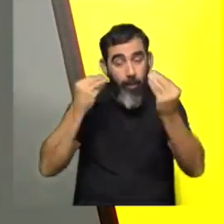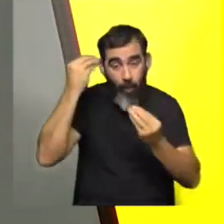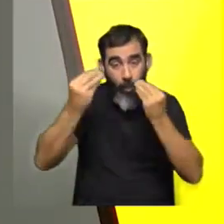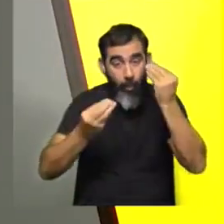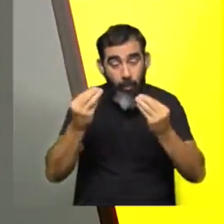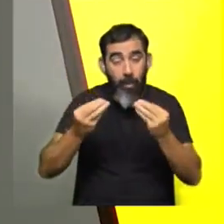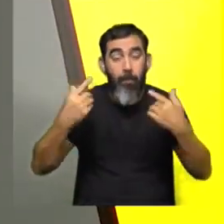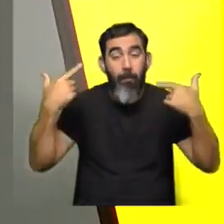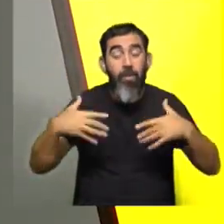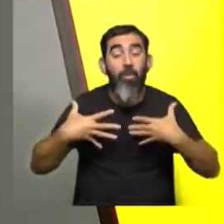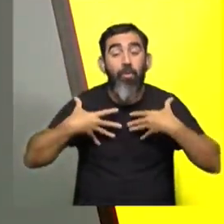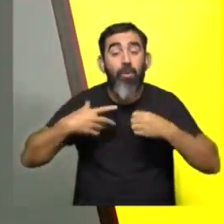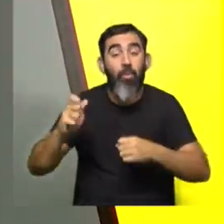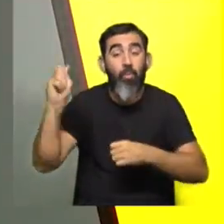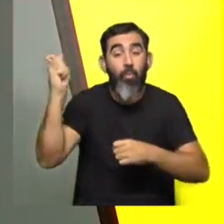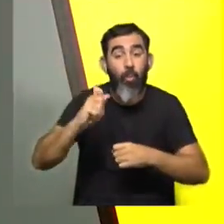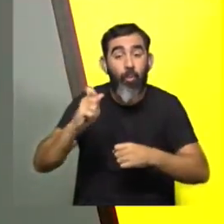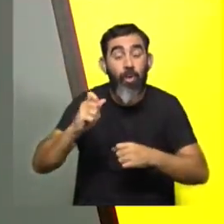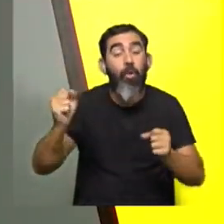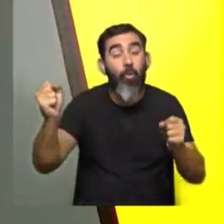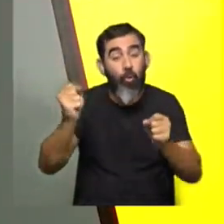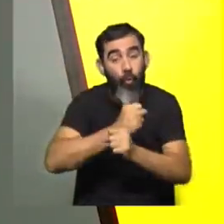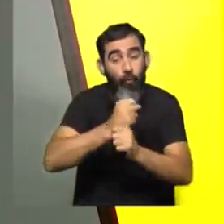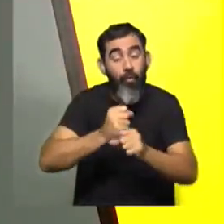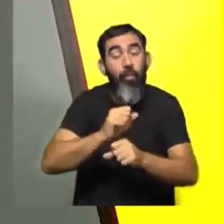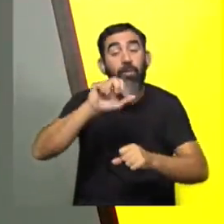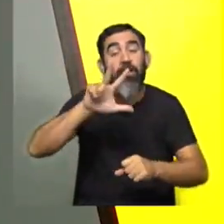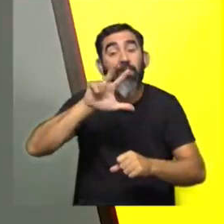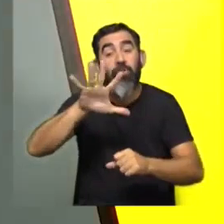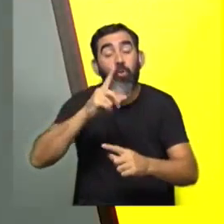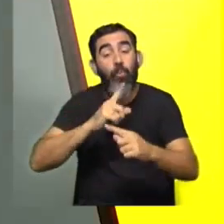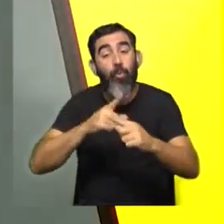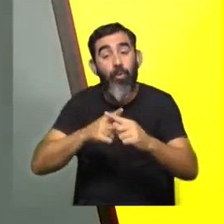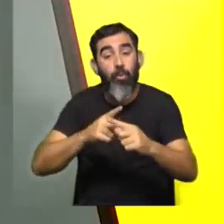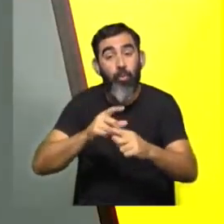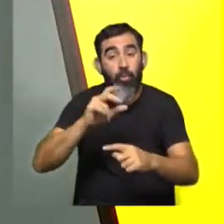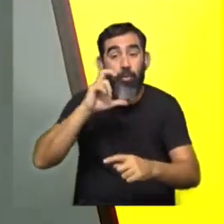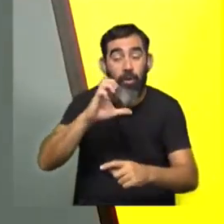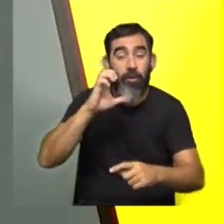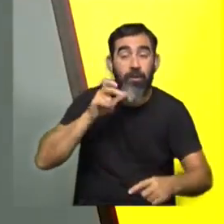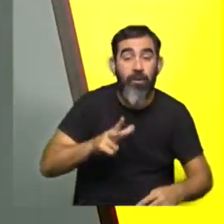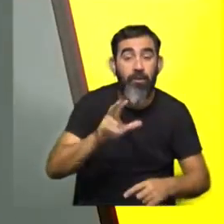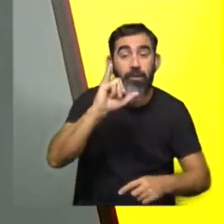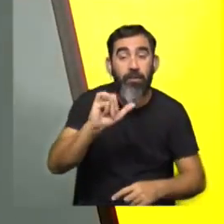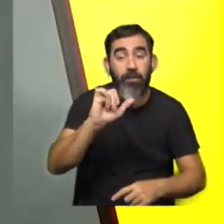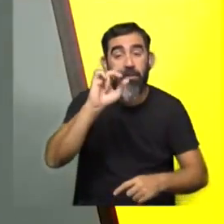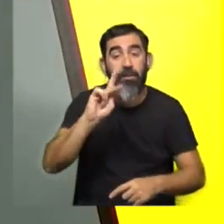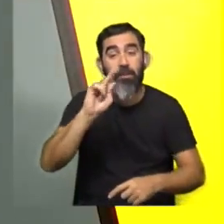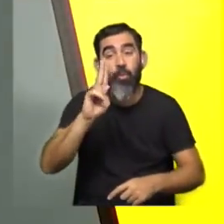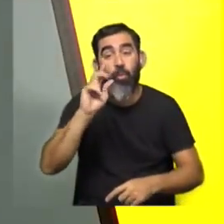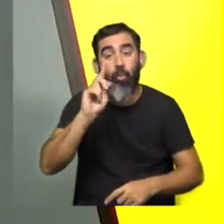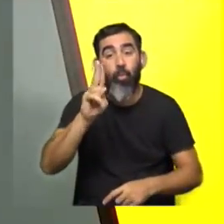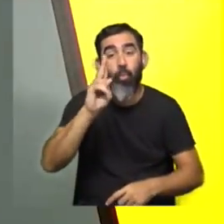de que el Ministerio de Salud Pública confirmó 35 casos de chikungunya y de dengue